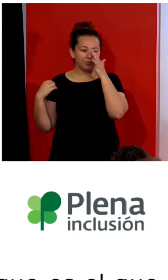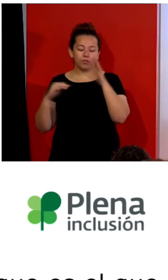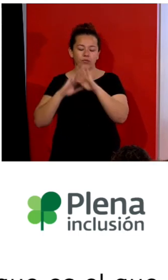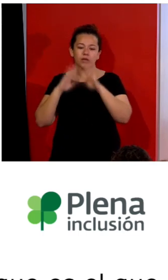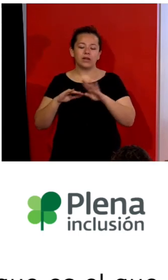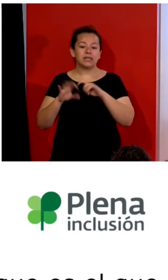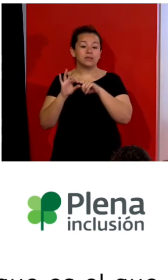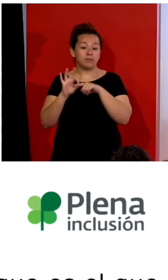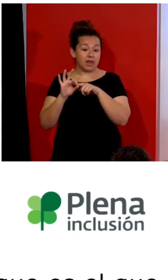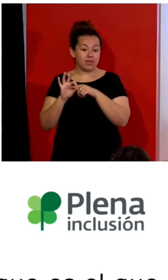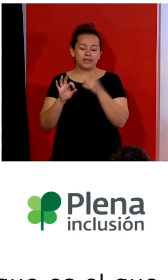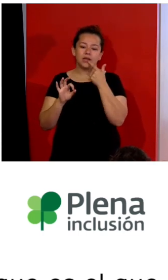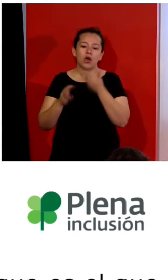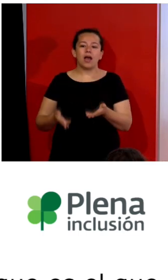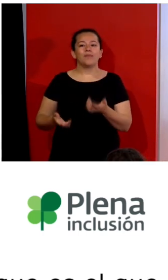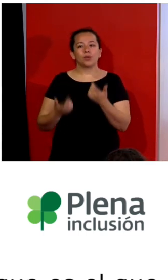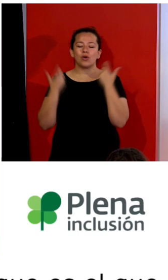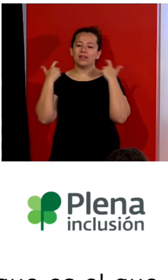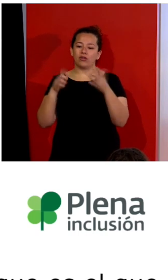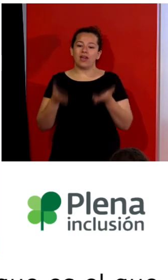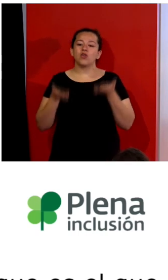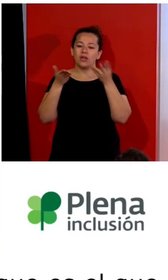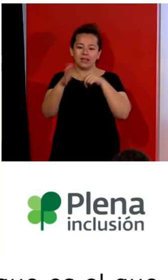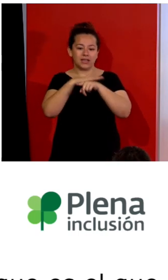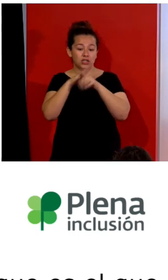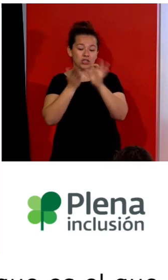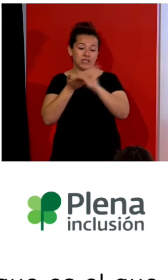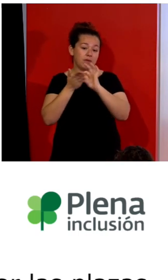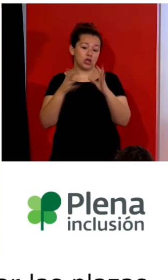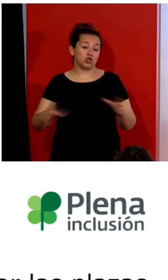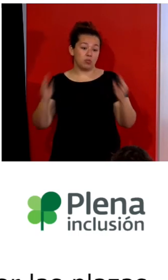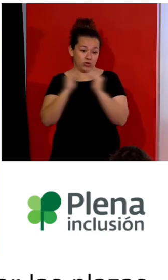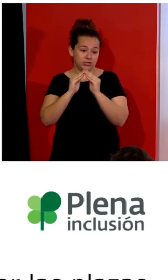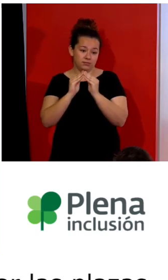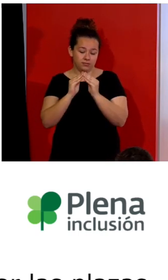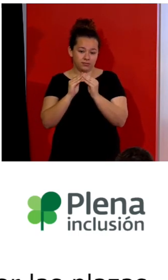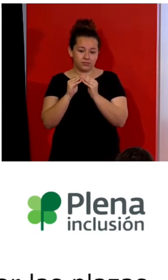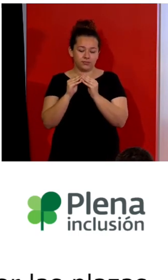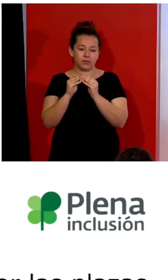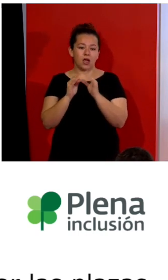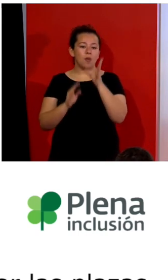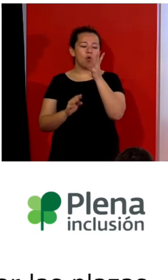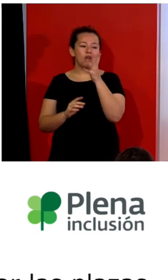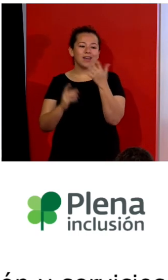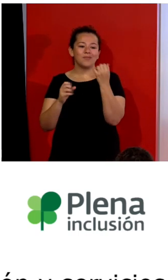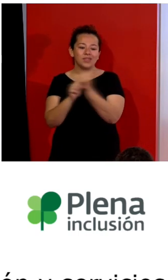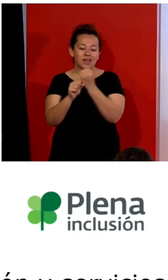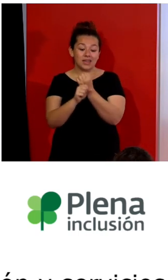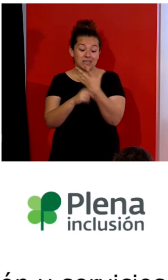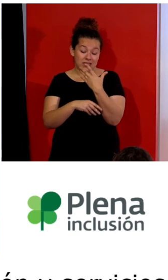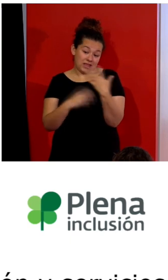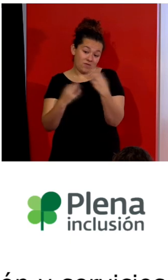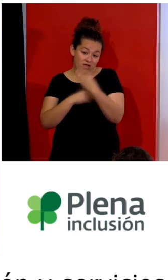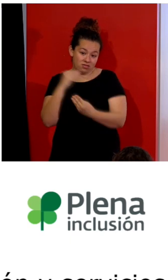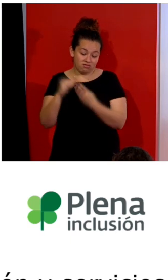la categoría de ayudante de gestión y servicios comunes, en la actividad principal de ordenanza, porque las tareas a desarrollar